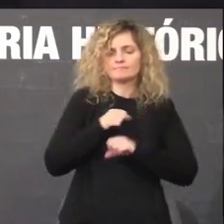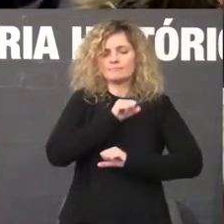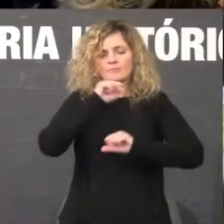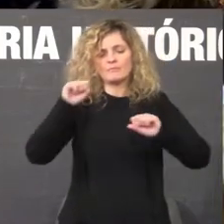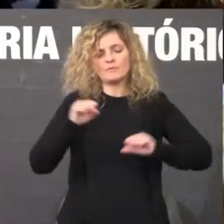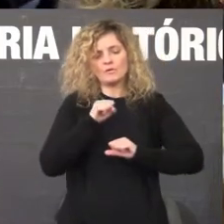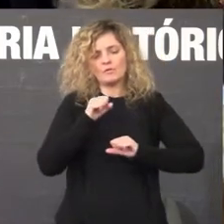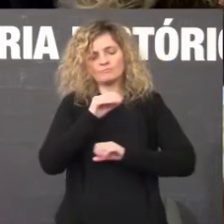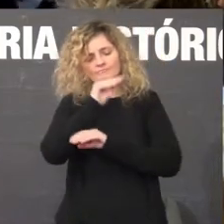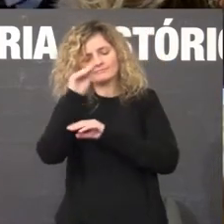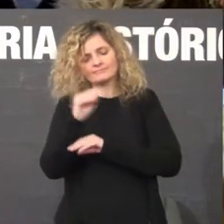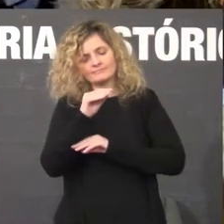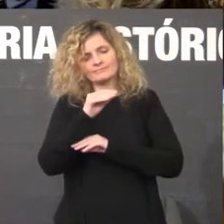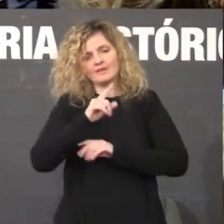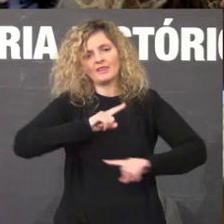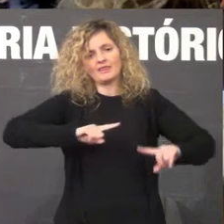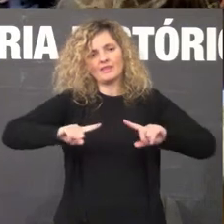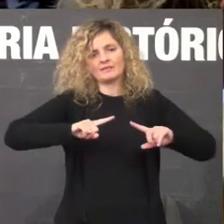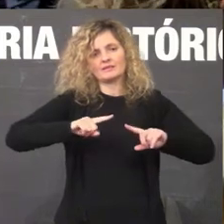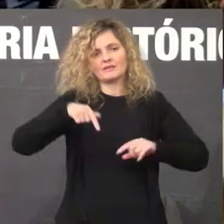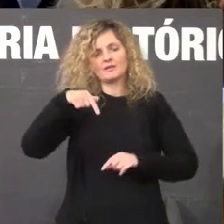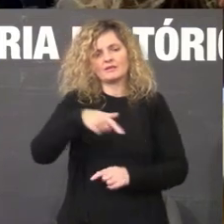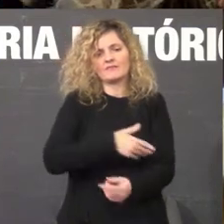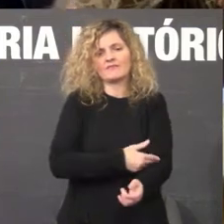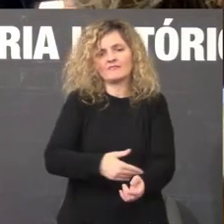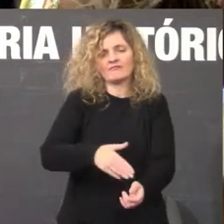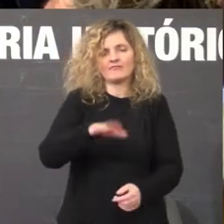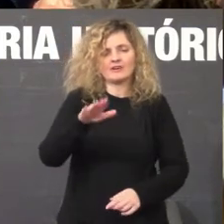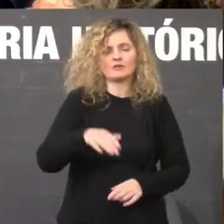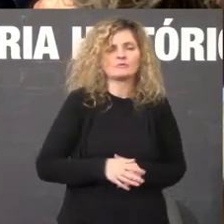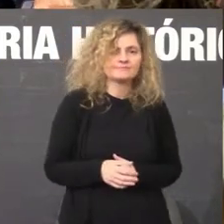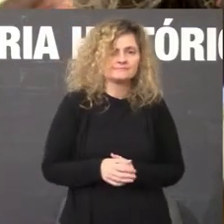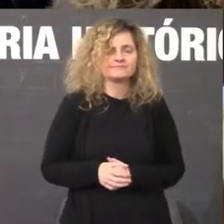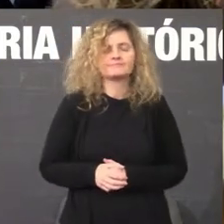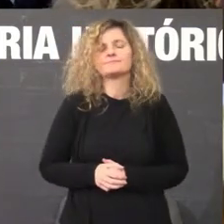protección, bajo el cuidado del dictador, del general Franco.